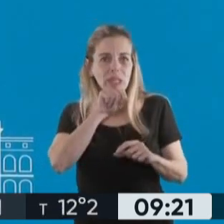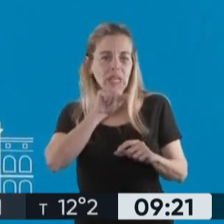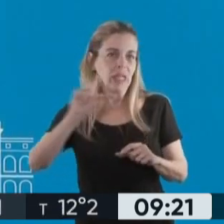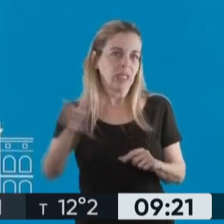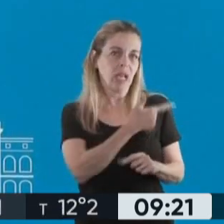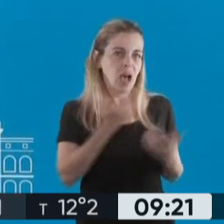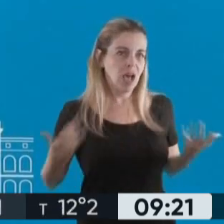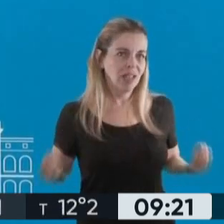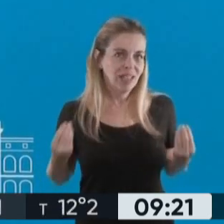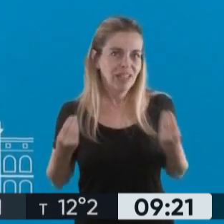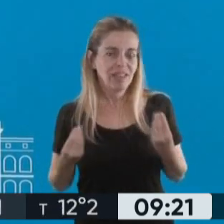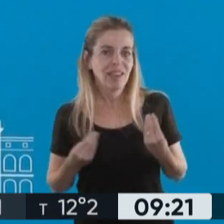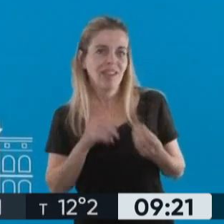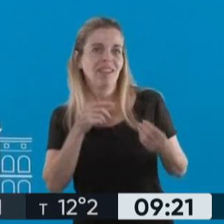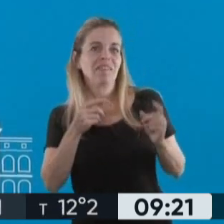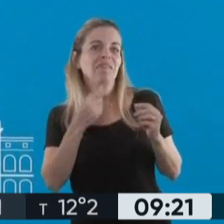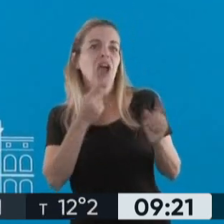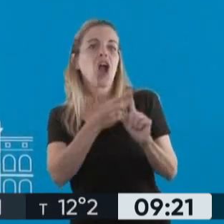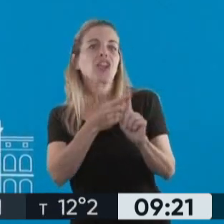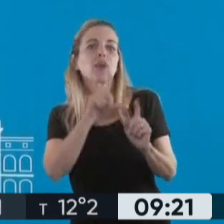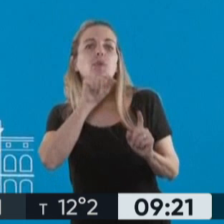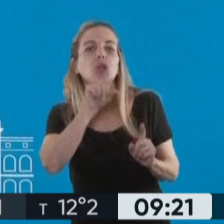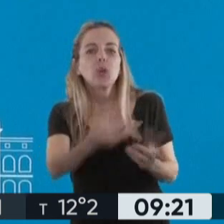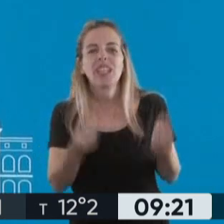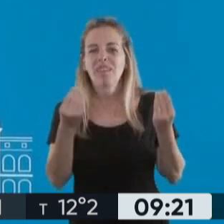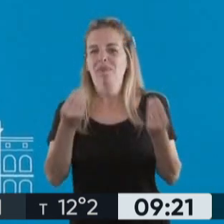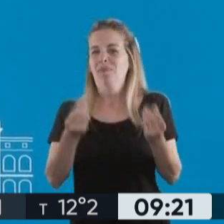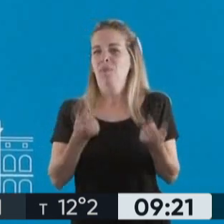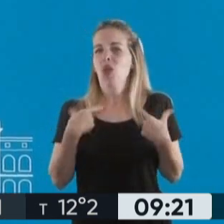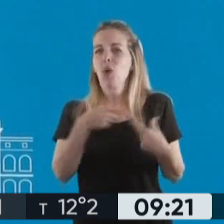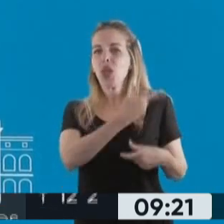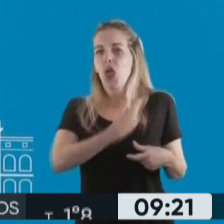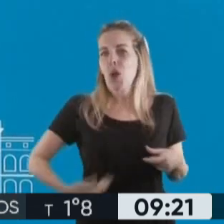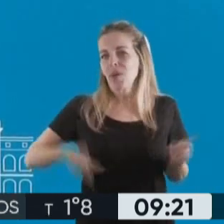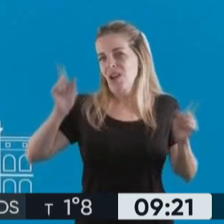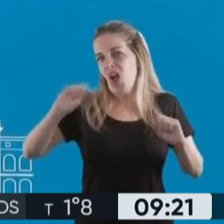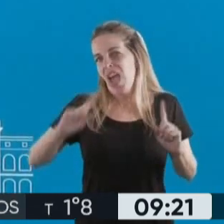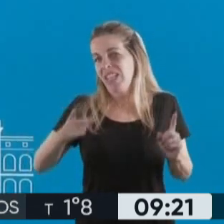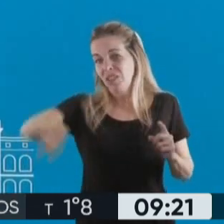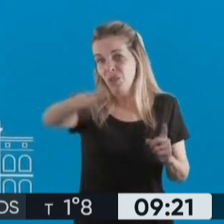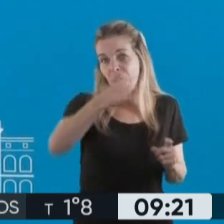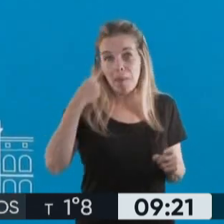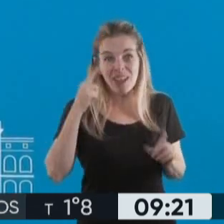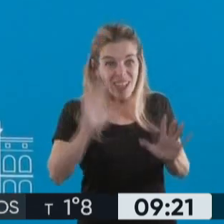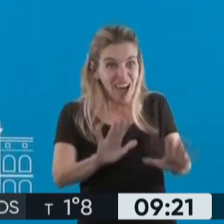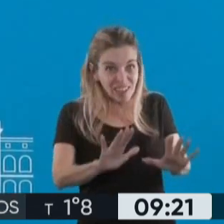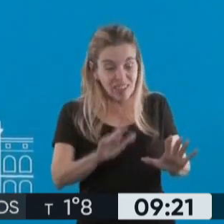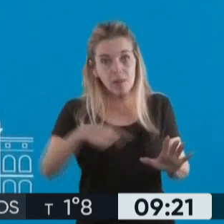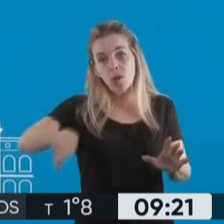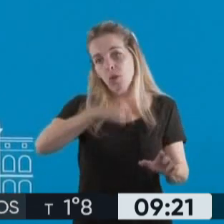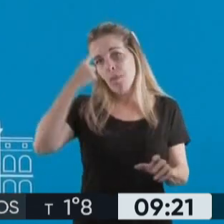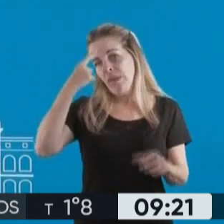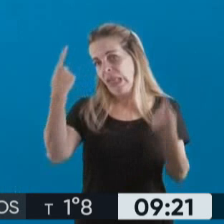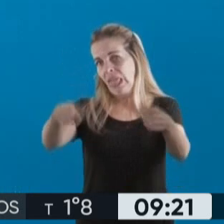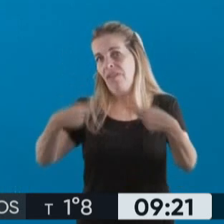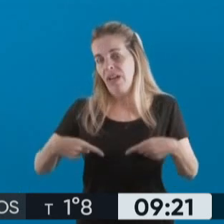el dueño de la política y el dueño del periodismo. Si ustedes creen que la política sucede en Twitter o que el periodismo sucede en Twitter, nosotros tenemos otra mirada con respecto a eso. Muchas